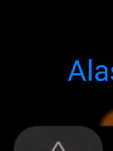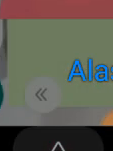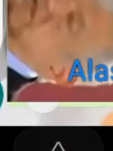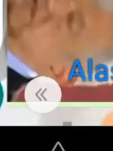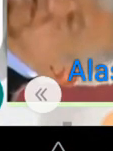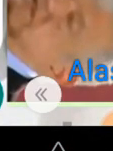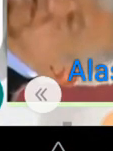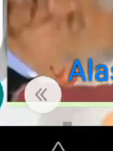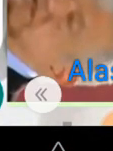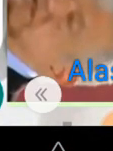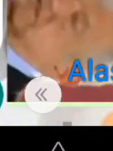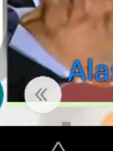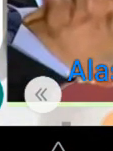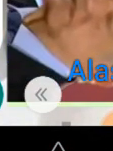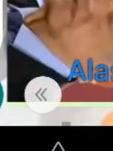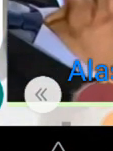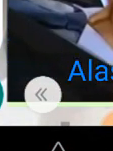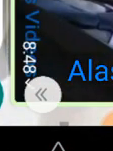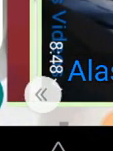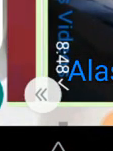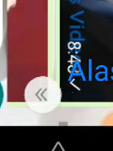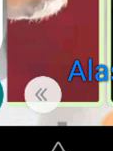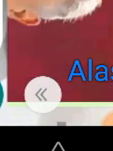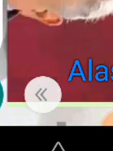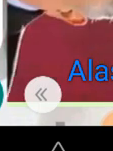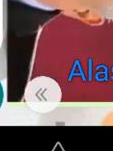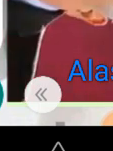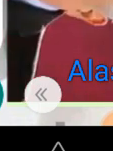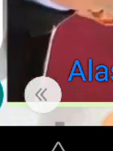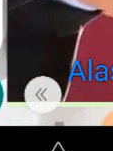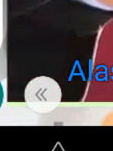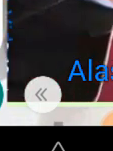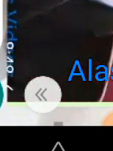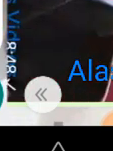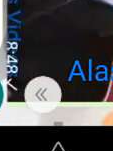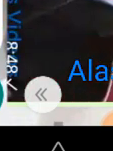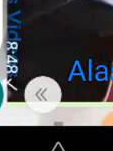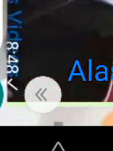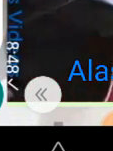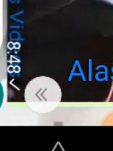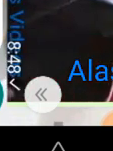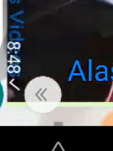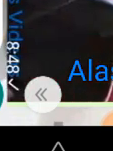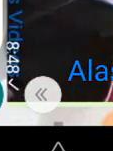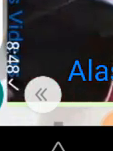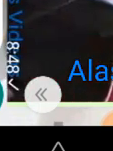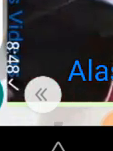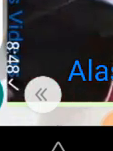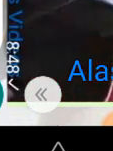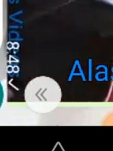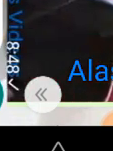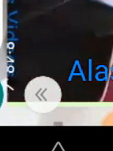Bien, pues también hablaron del día de mañana. Del día de mañana que va a haber